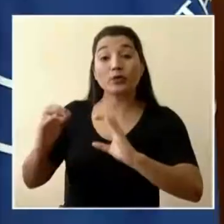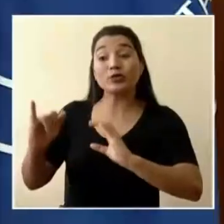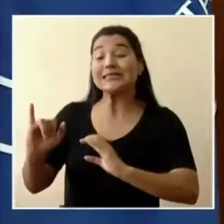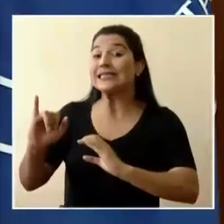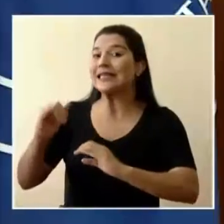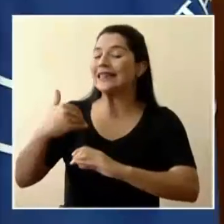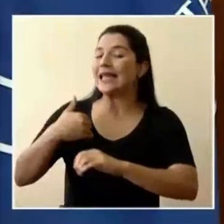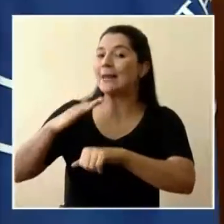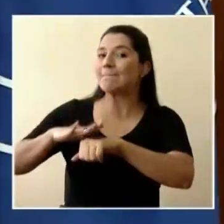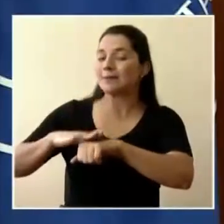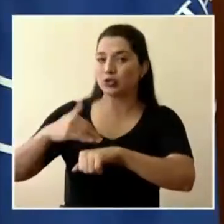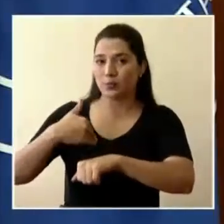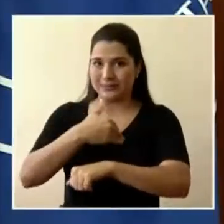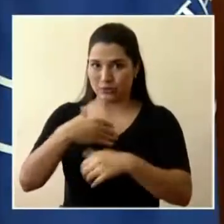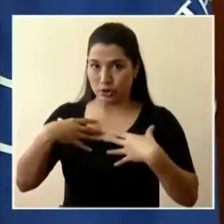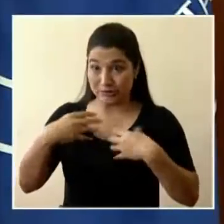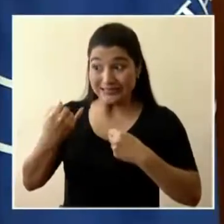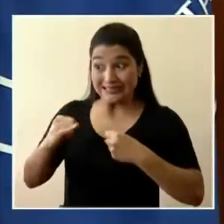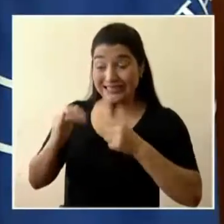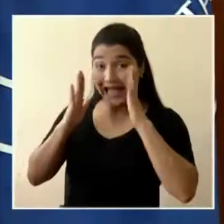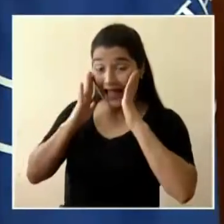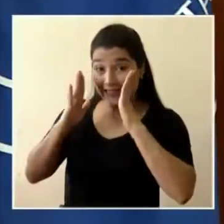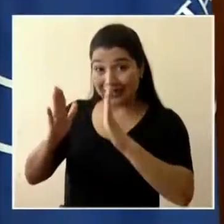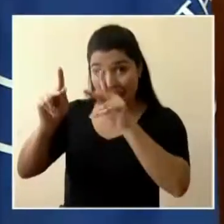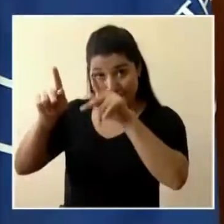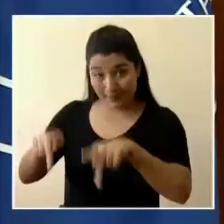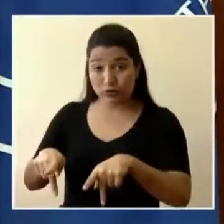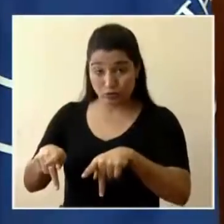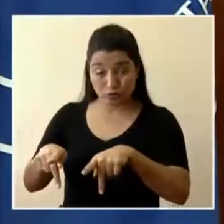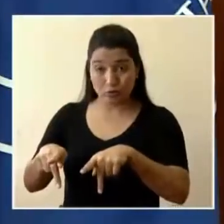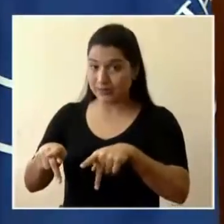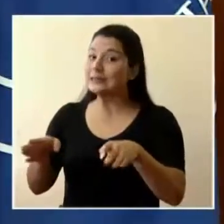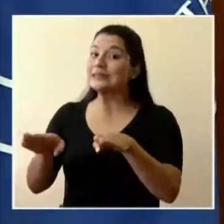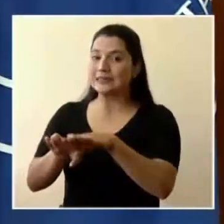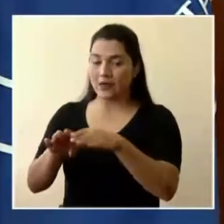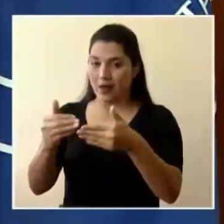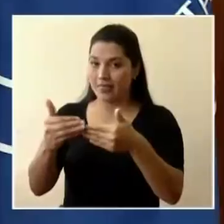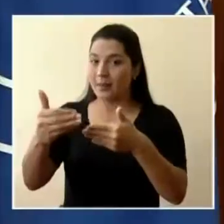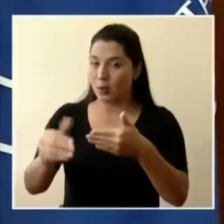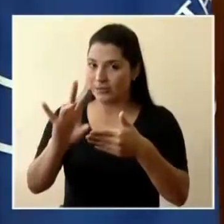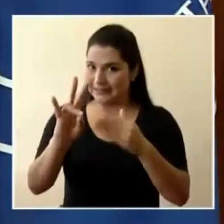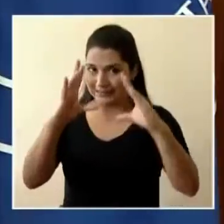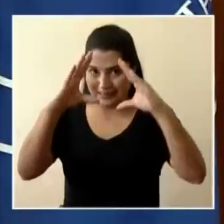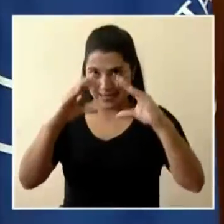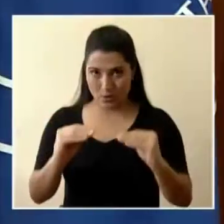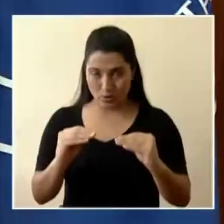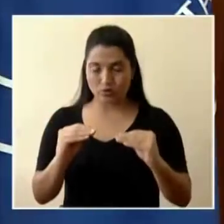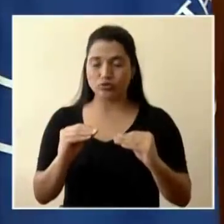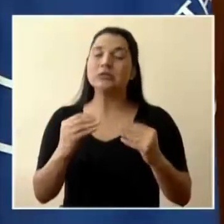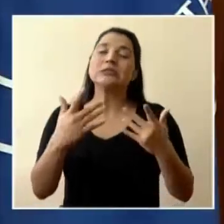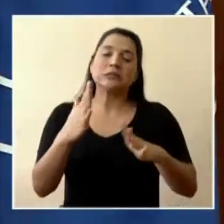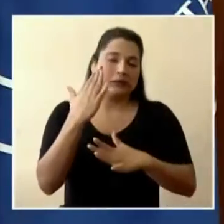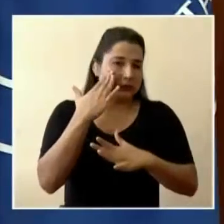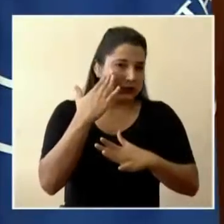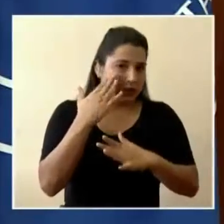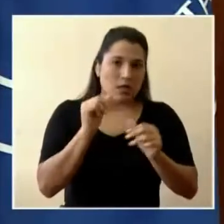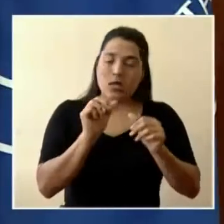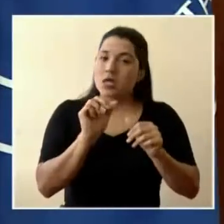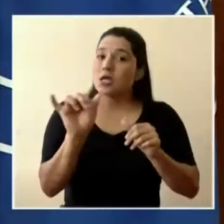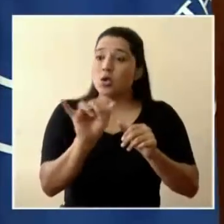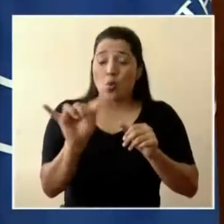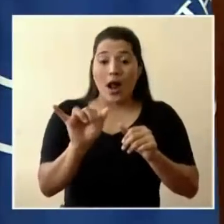de atención al público de forma presencial, de forma generalizada. Se exceptúan de esto, ya dijimos, servicio a